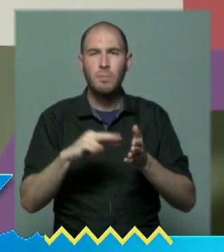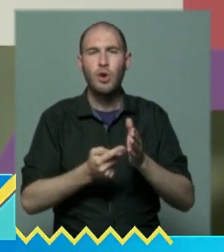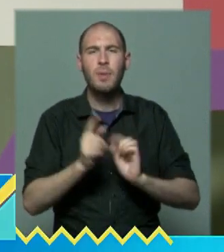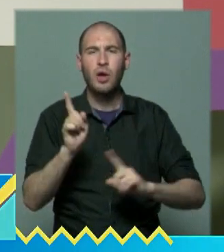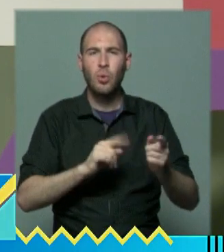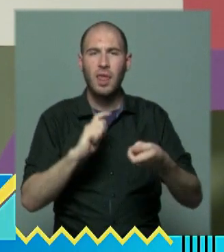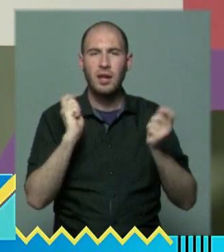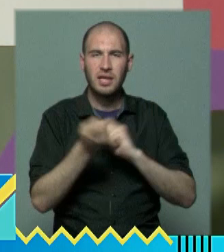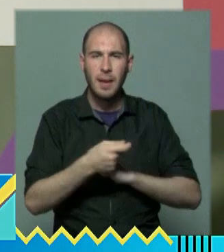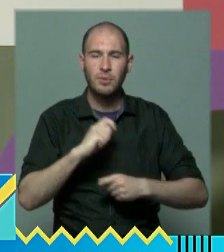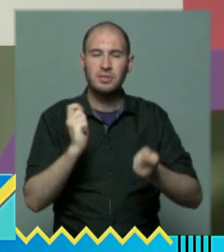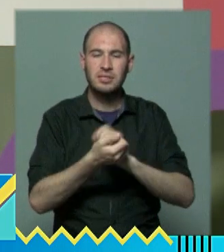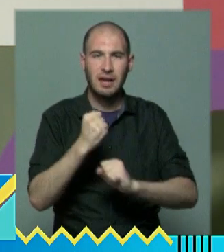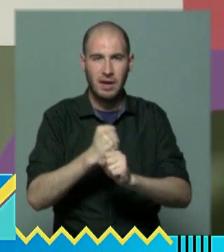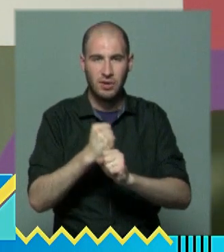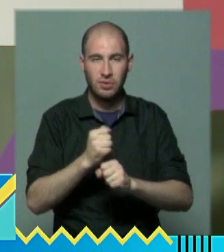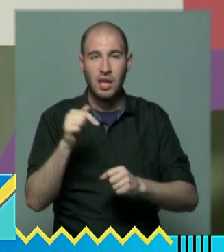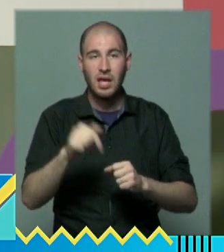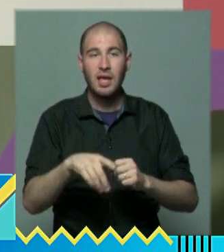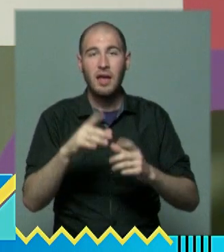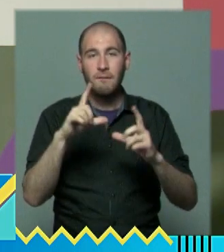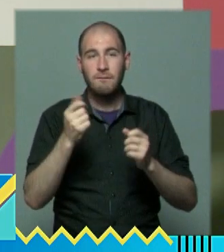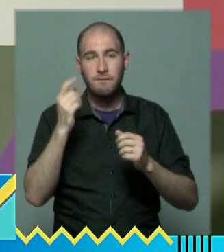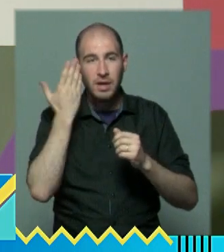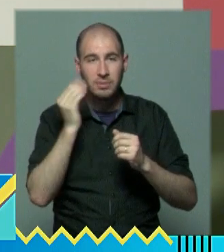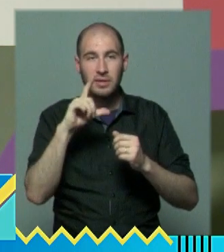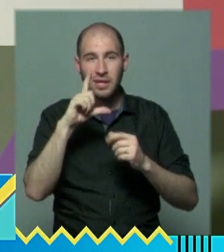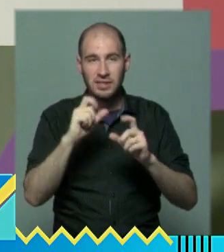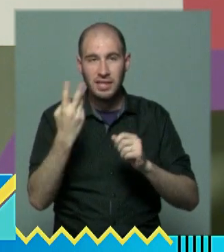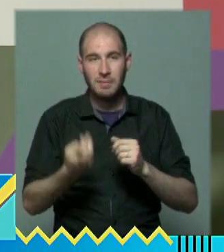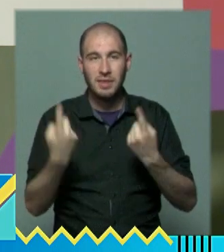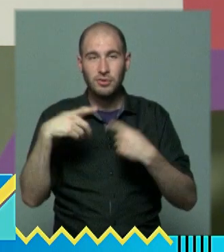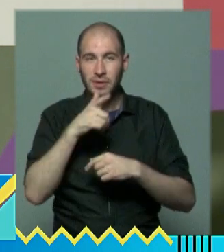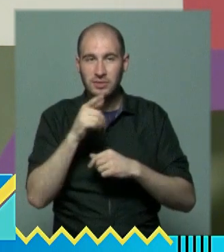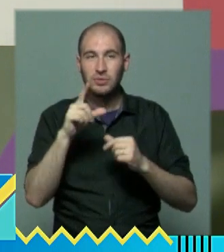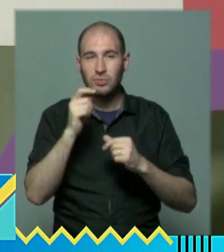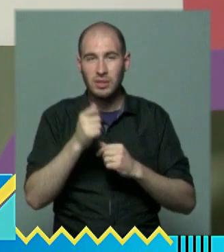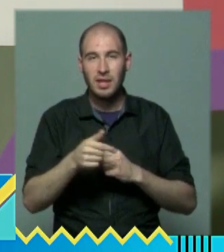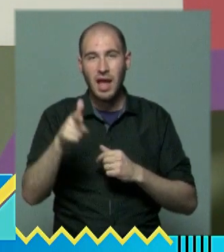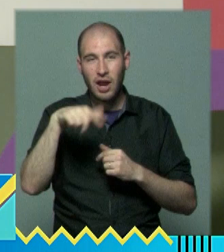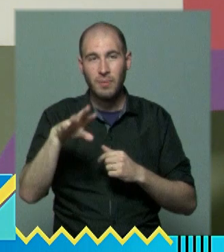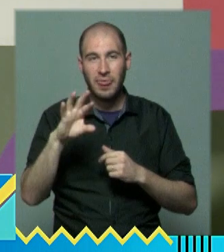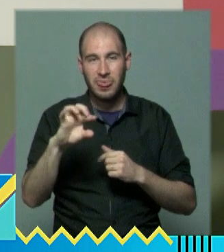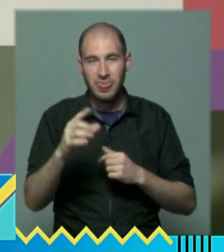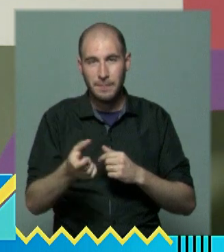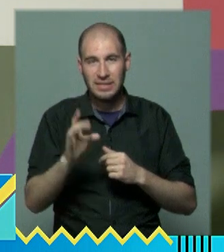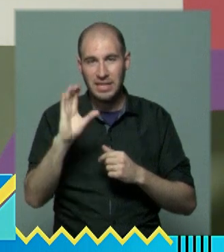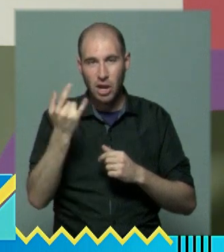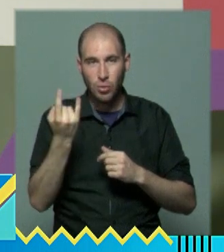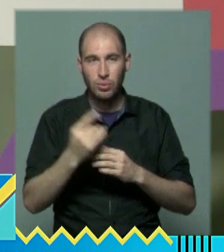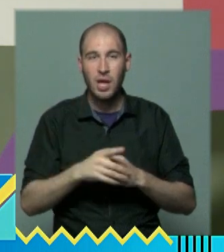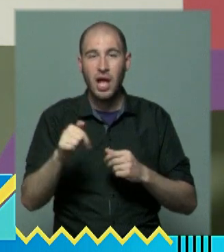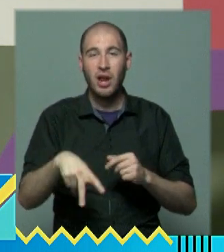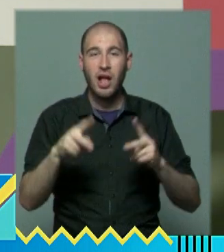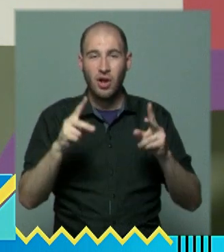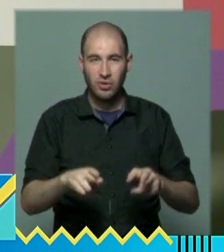pueden llevar este cambio, esta reforma laboral. Estamos en las distintas redes sociales, en Facebook y en Instagram como Distintos Parecidos, y en Twitter, @DPCRalu. Vamos